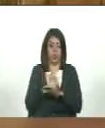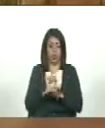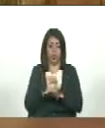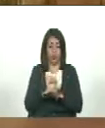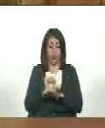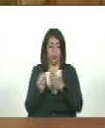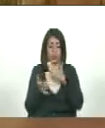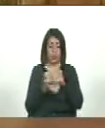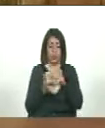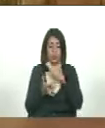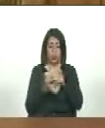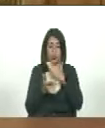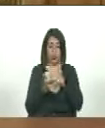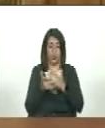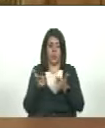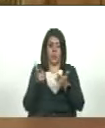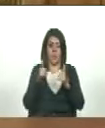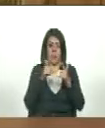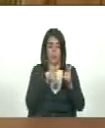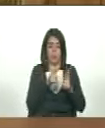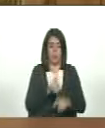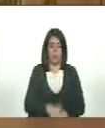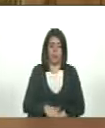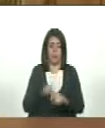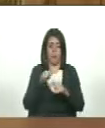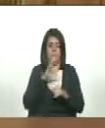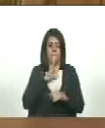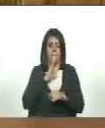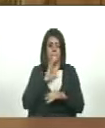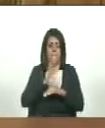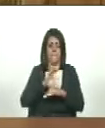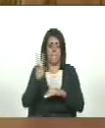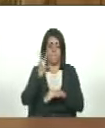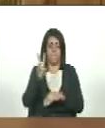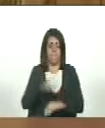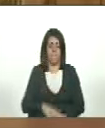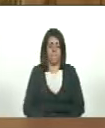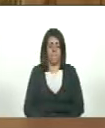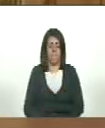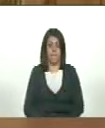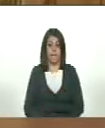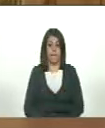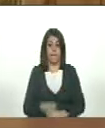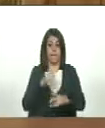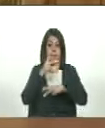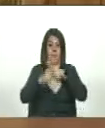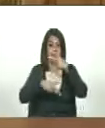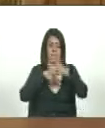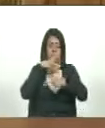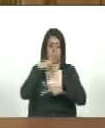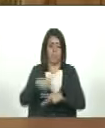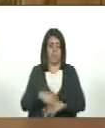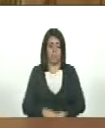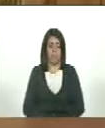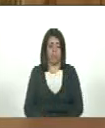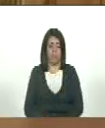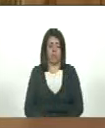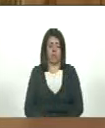de tecnología, que permite que este Banco Central de Venezuela, dentro de este proceso